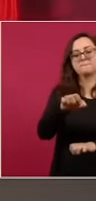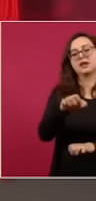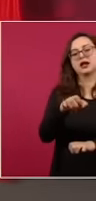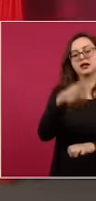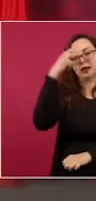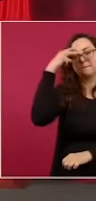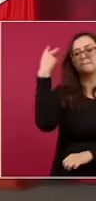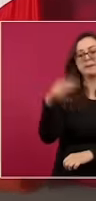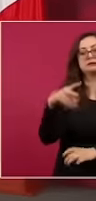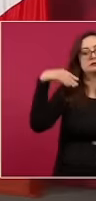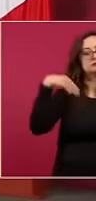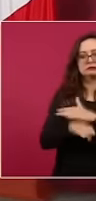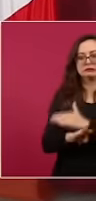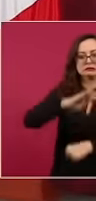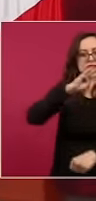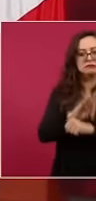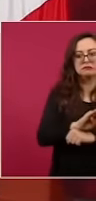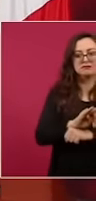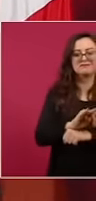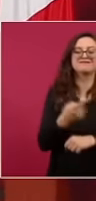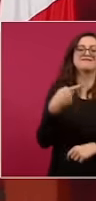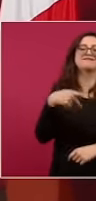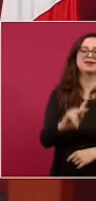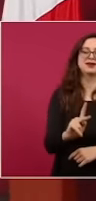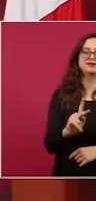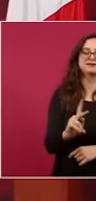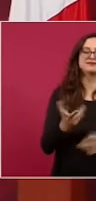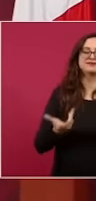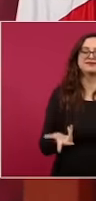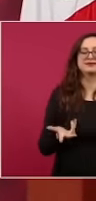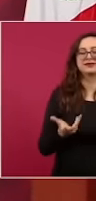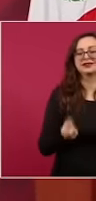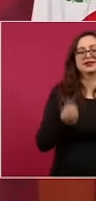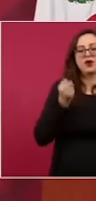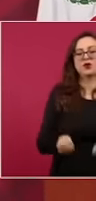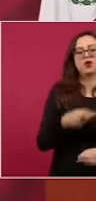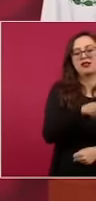pero seguramente ya tenían intervenido su teléfono